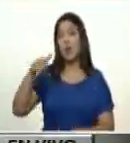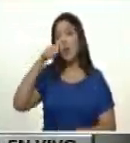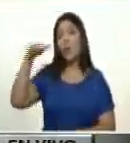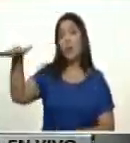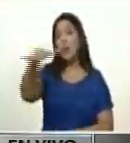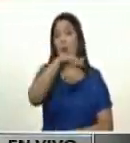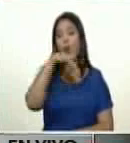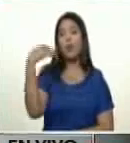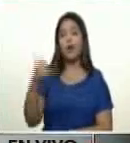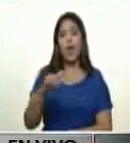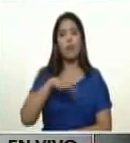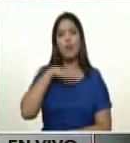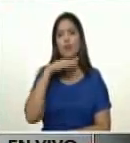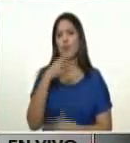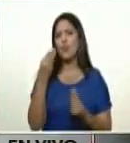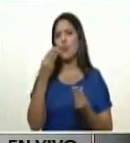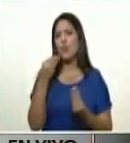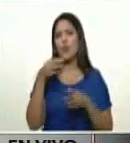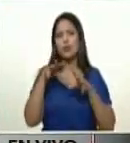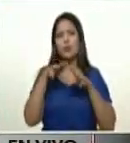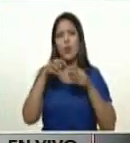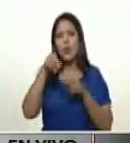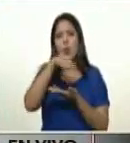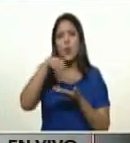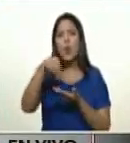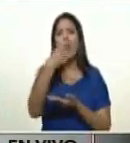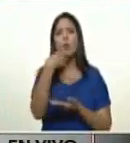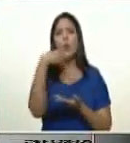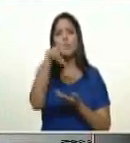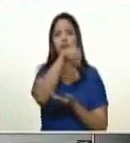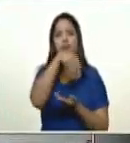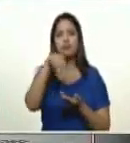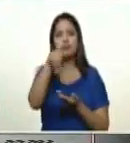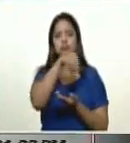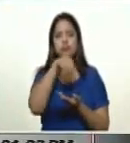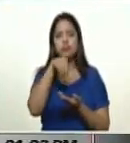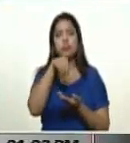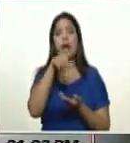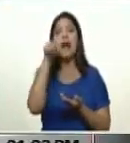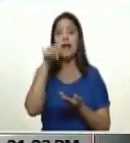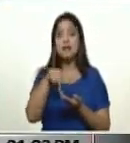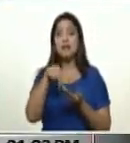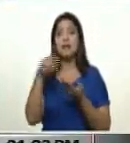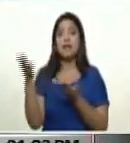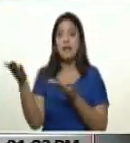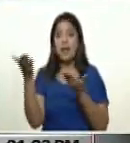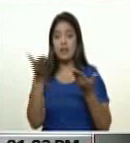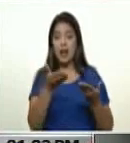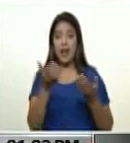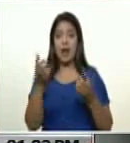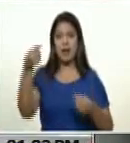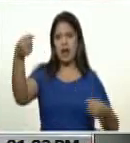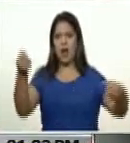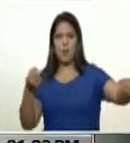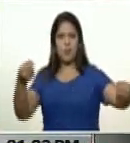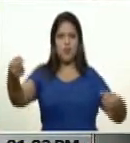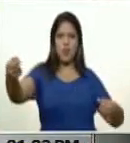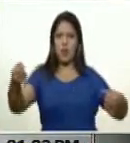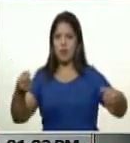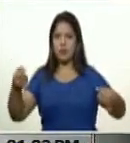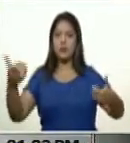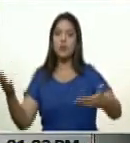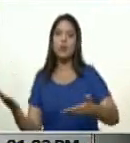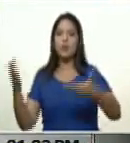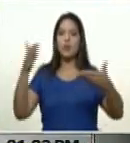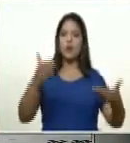la arcilla. Un pueblo originario de la arcilla. La arcilla entra a la planta, la traen camiones e ingresa